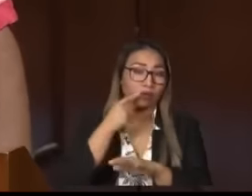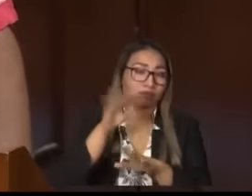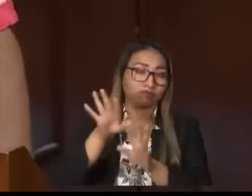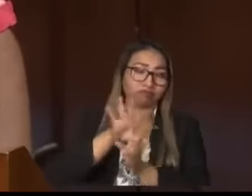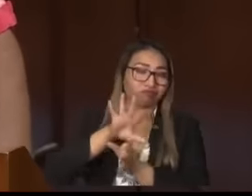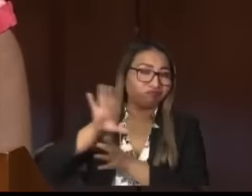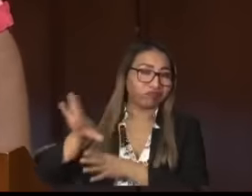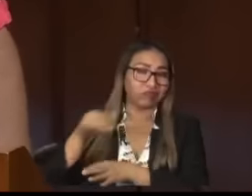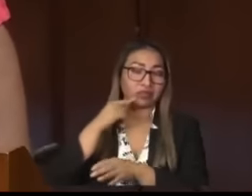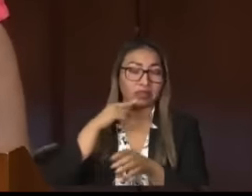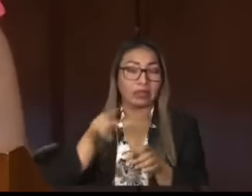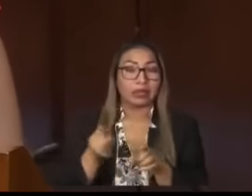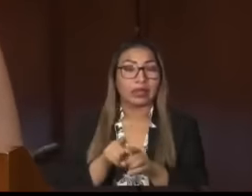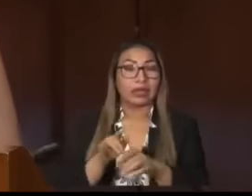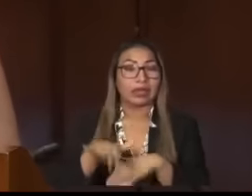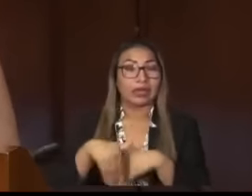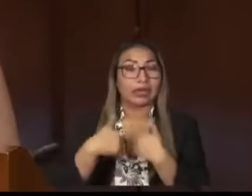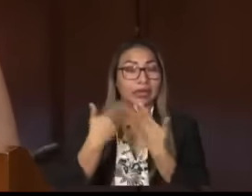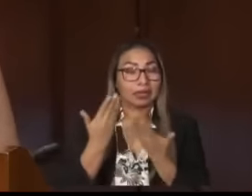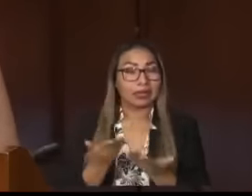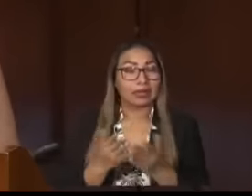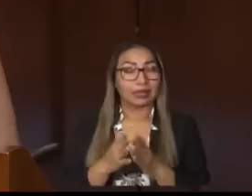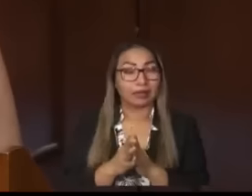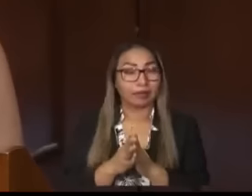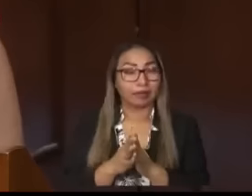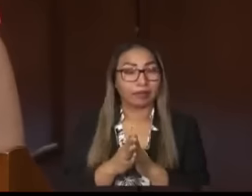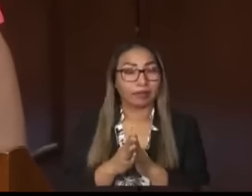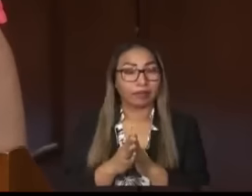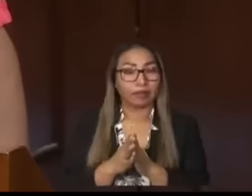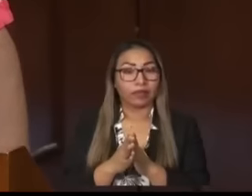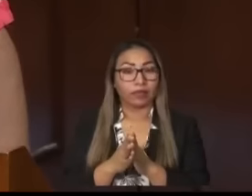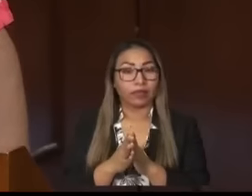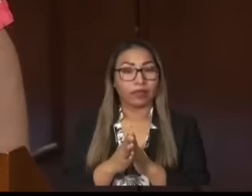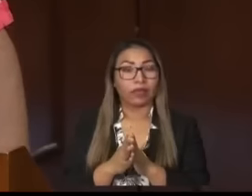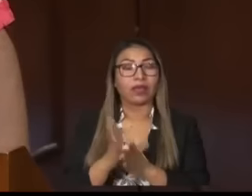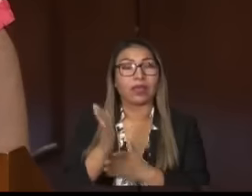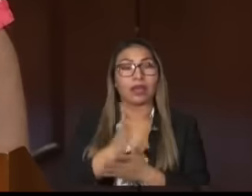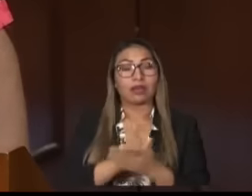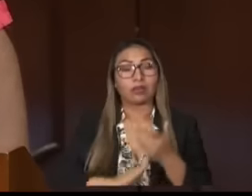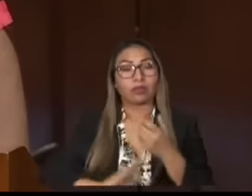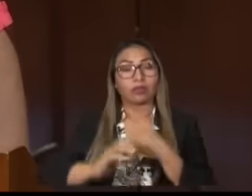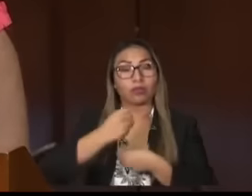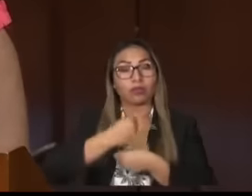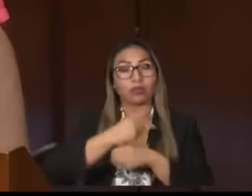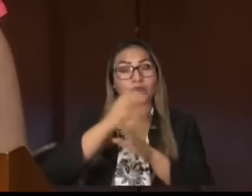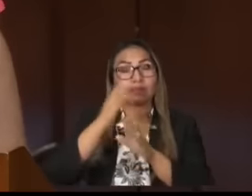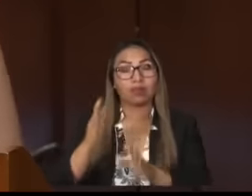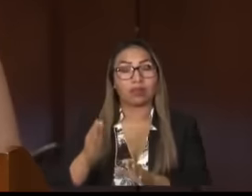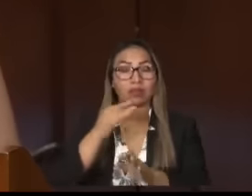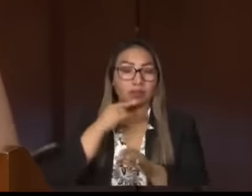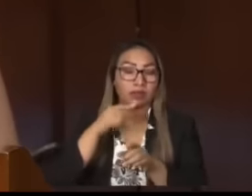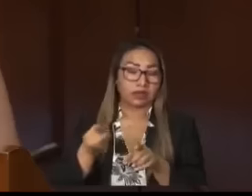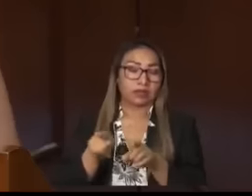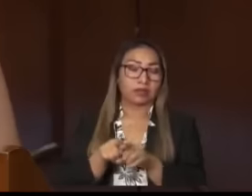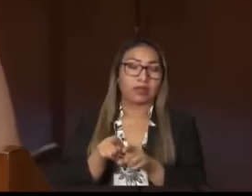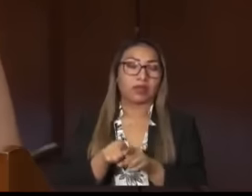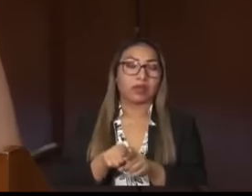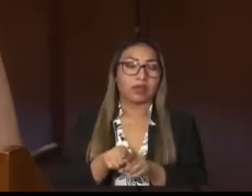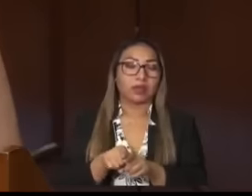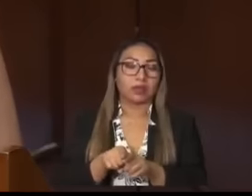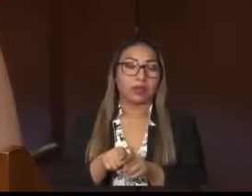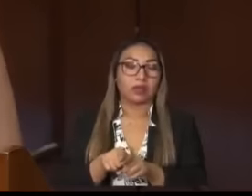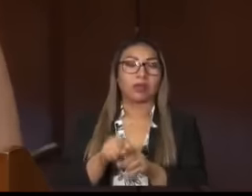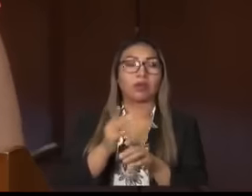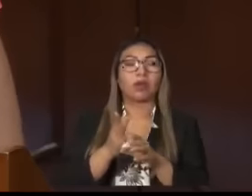escuchado por voz del presidente y por algunos funcionarios que se va a elaborar